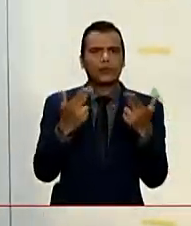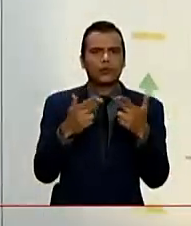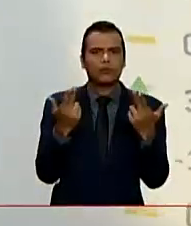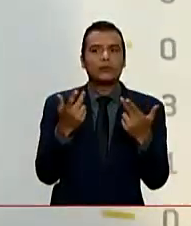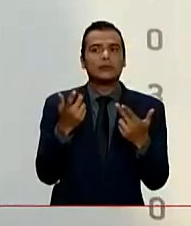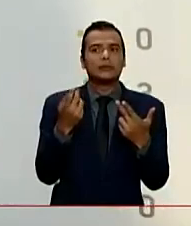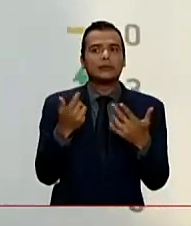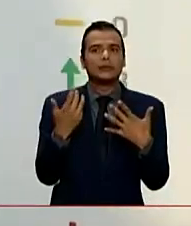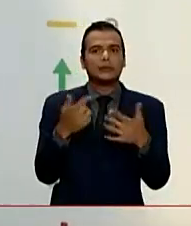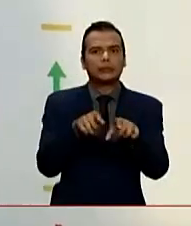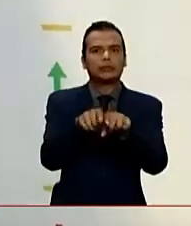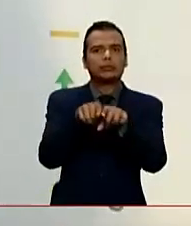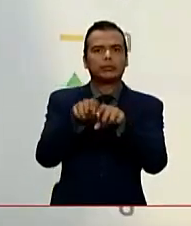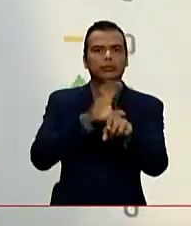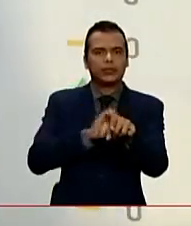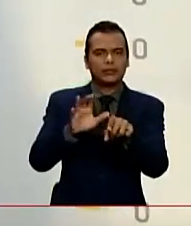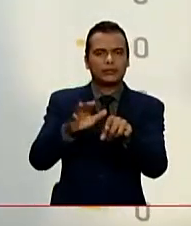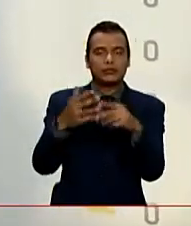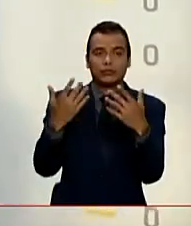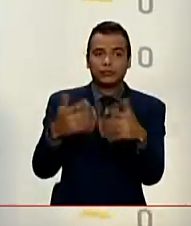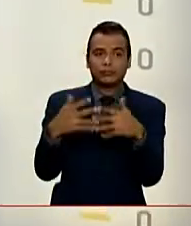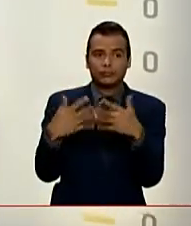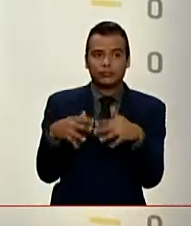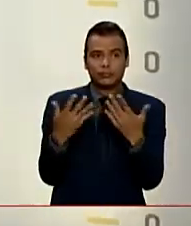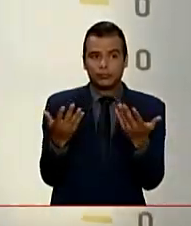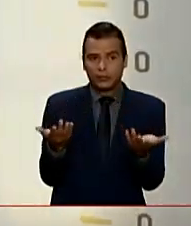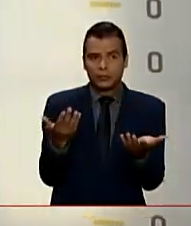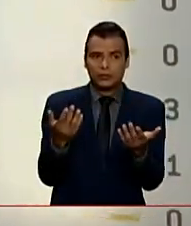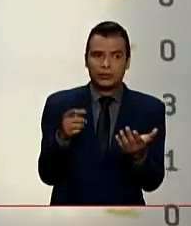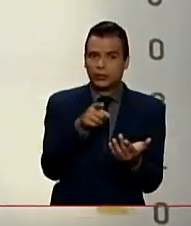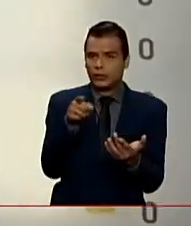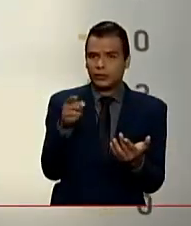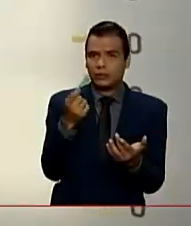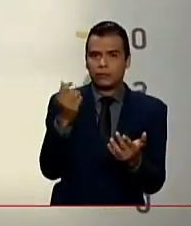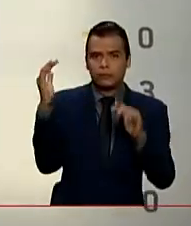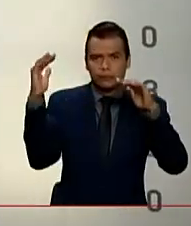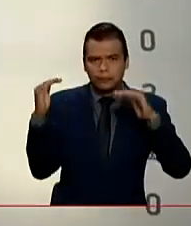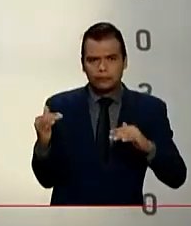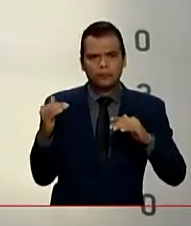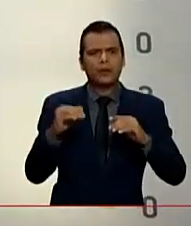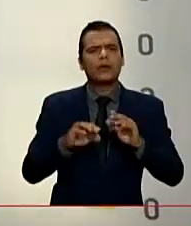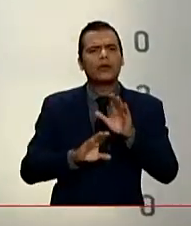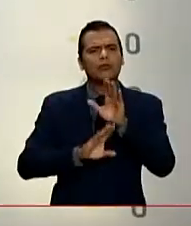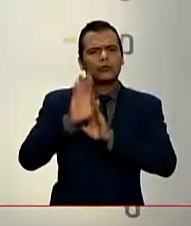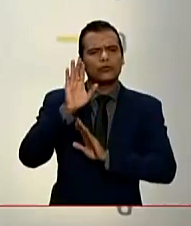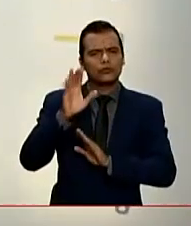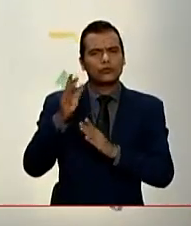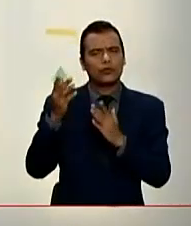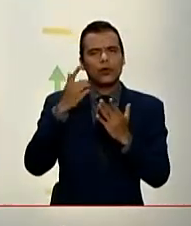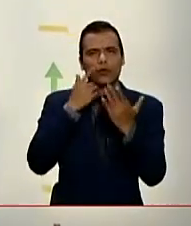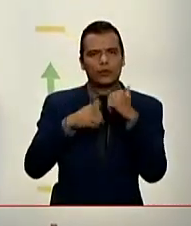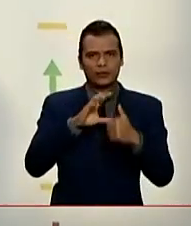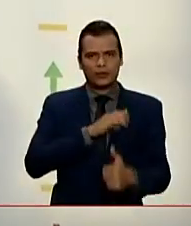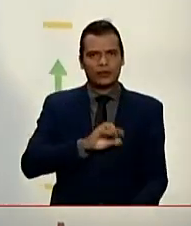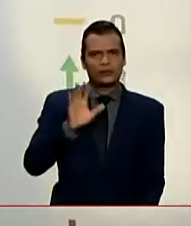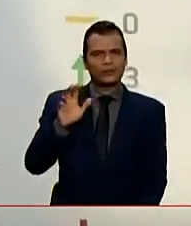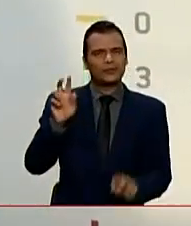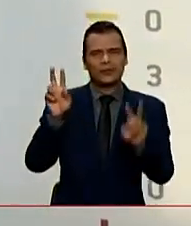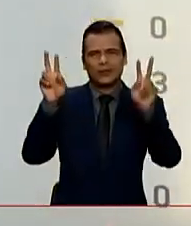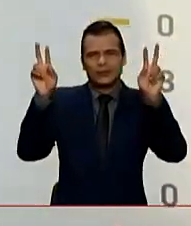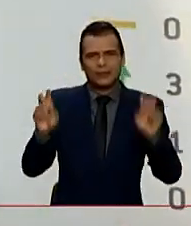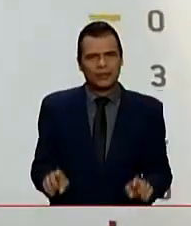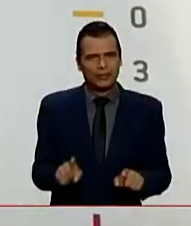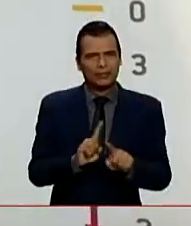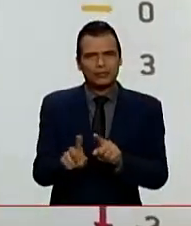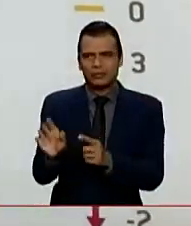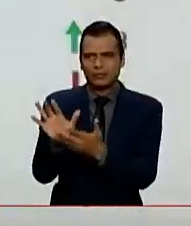de nosotros, que en teoría tendrían menos progreso, menos forma de todo lo que tiene que ver con esto de la industria,